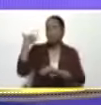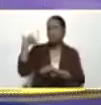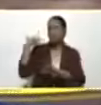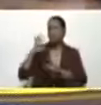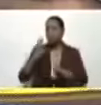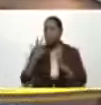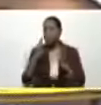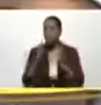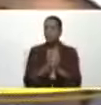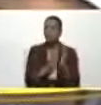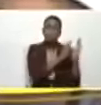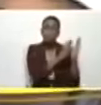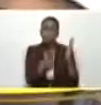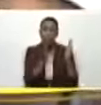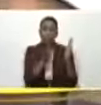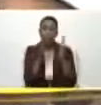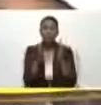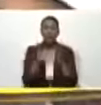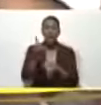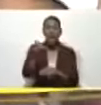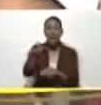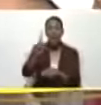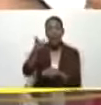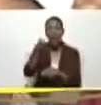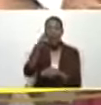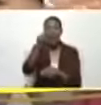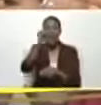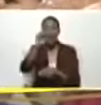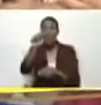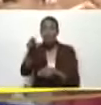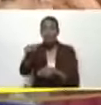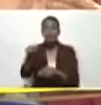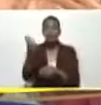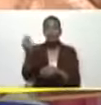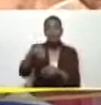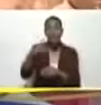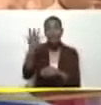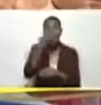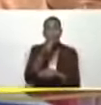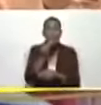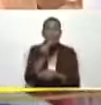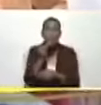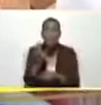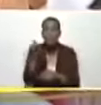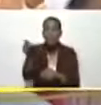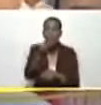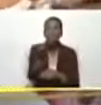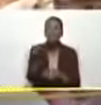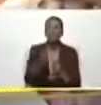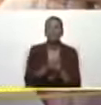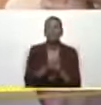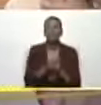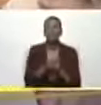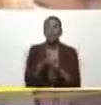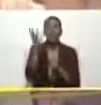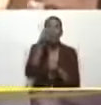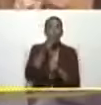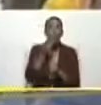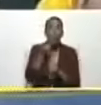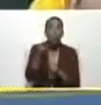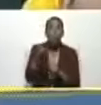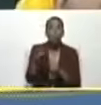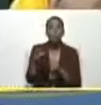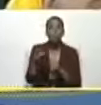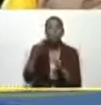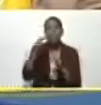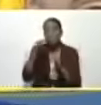años ahí estuvo Génesis y tú Grecia estuviste ahí esta muchacha que que ya